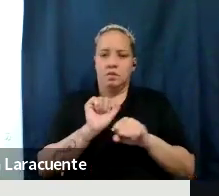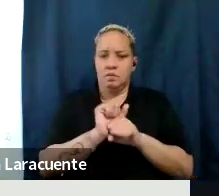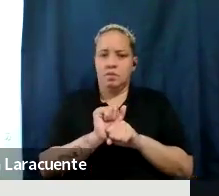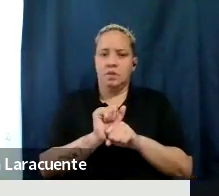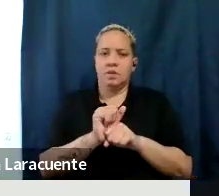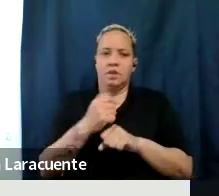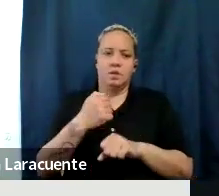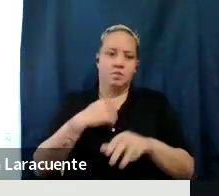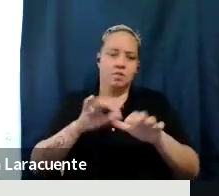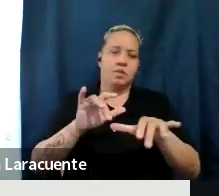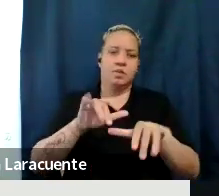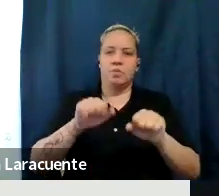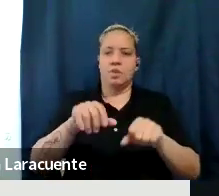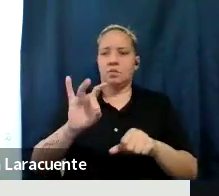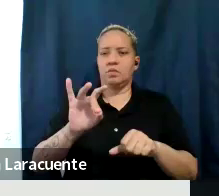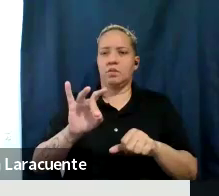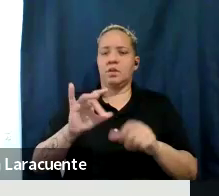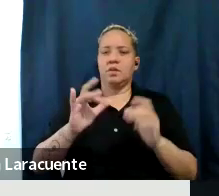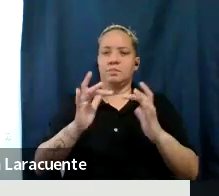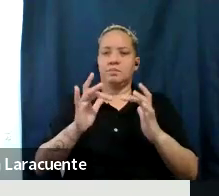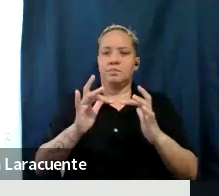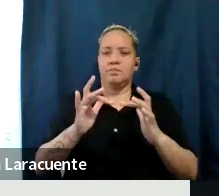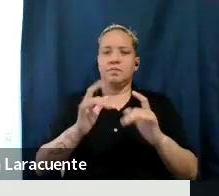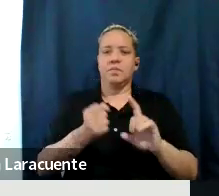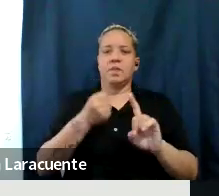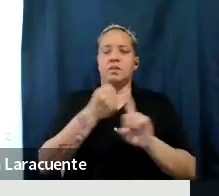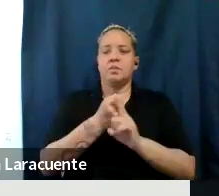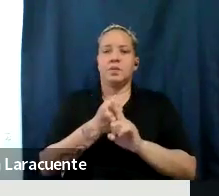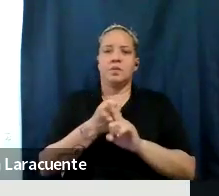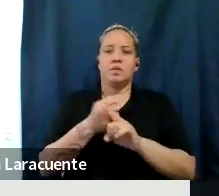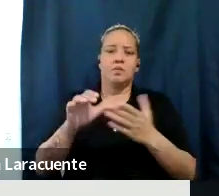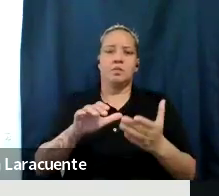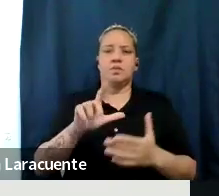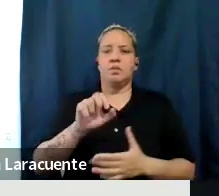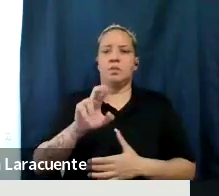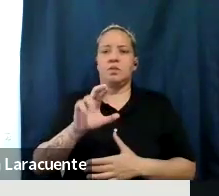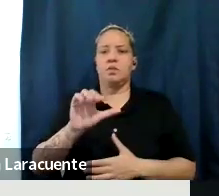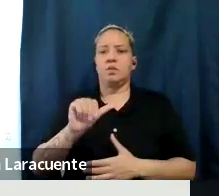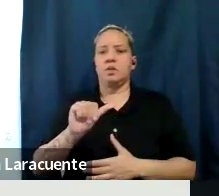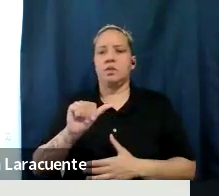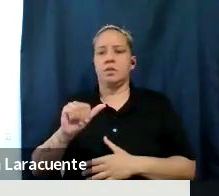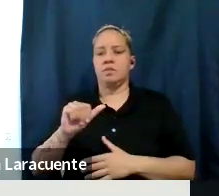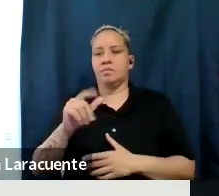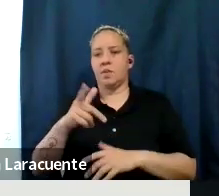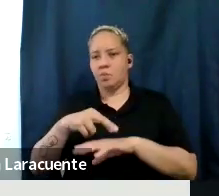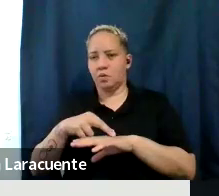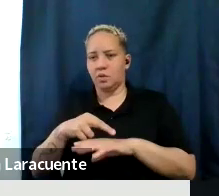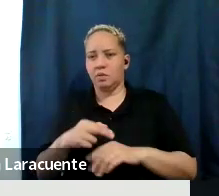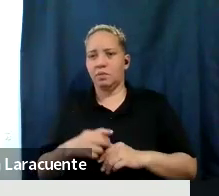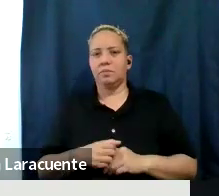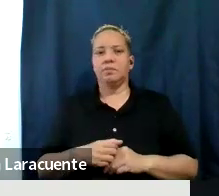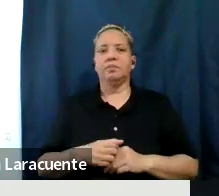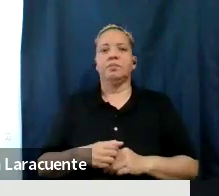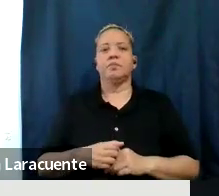pueden encontrar en la red sobre el impacto de la muerte de Lorca en Puerto Rico, ¿eh? Está publicado en la revista de